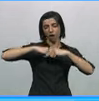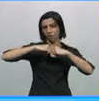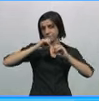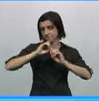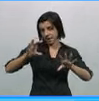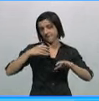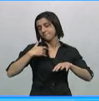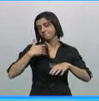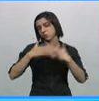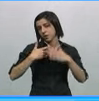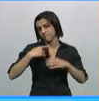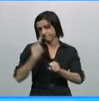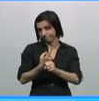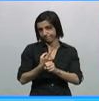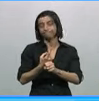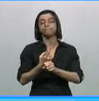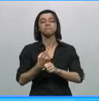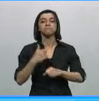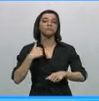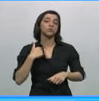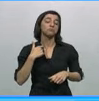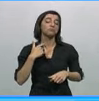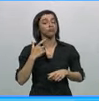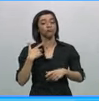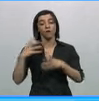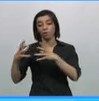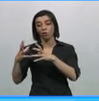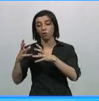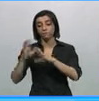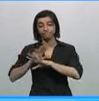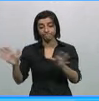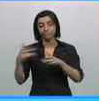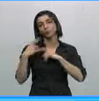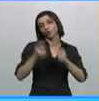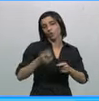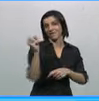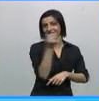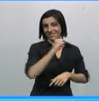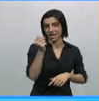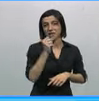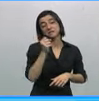Me gusta mucho porque es un deporte que cuando lo puedo lo miro